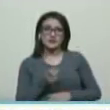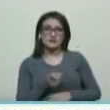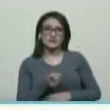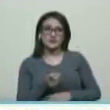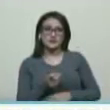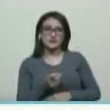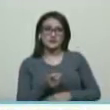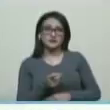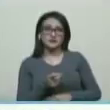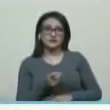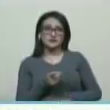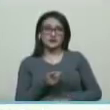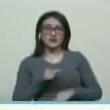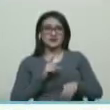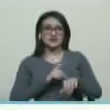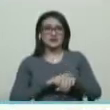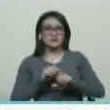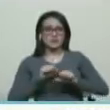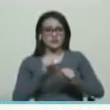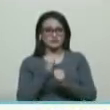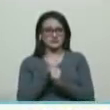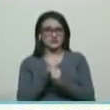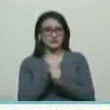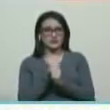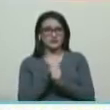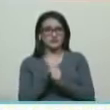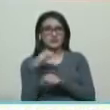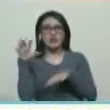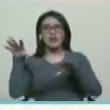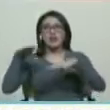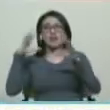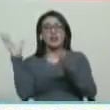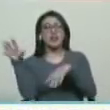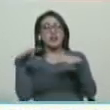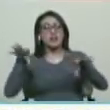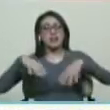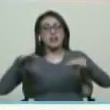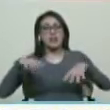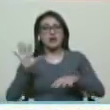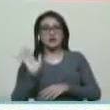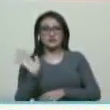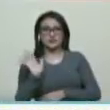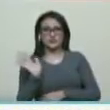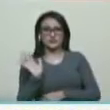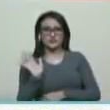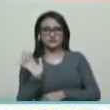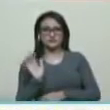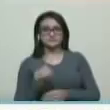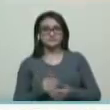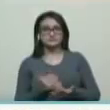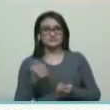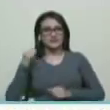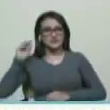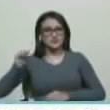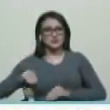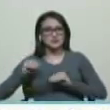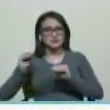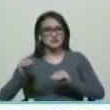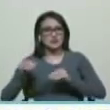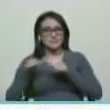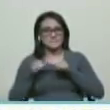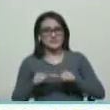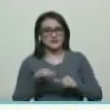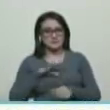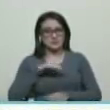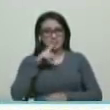tengan tiempos de ejecución, que no queden en el aire. Y ha sido una insistencia permanente del